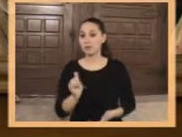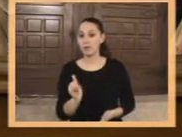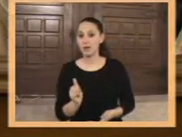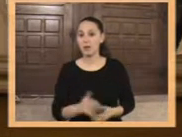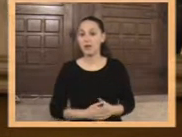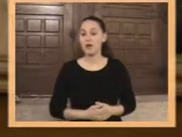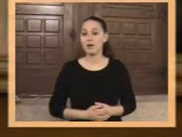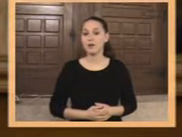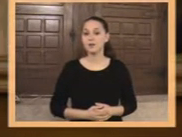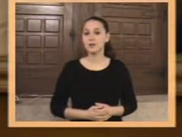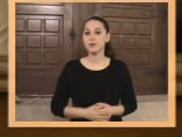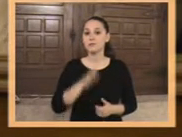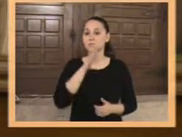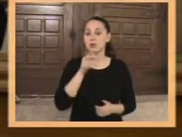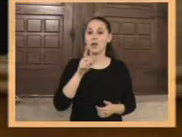11 de septiembre de 2015